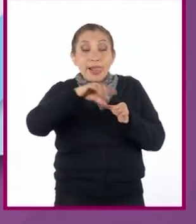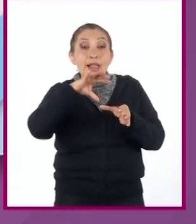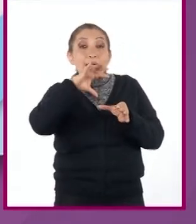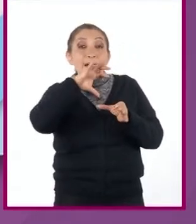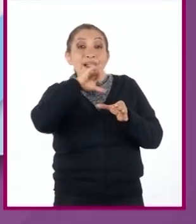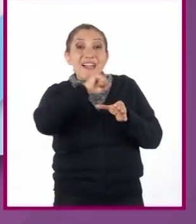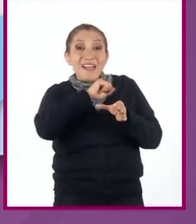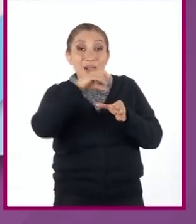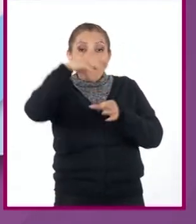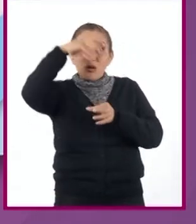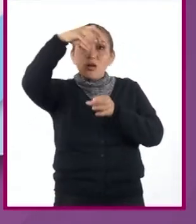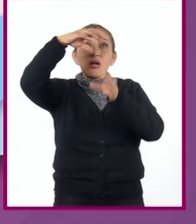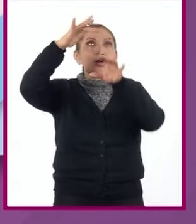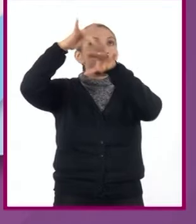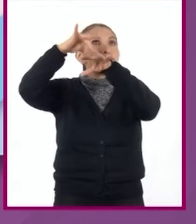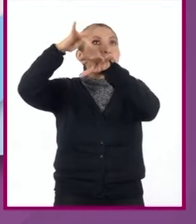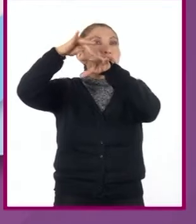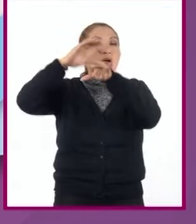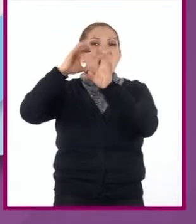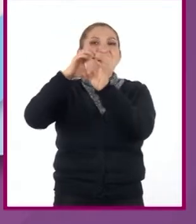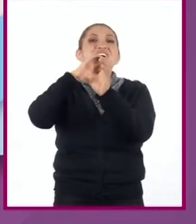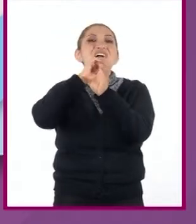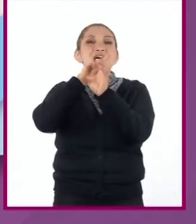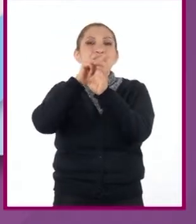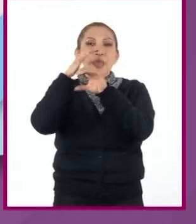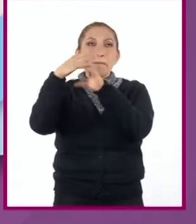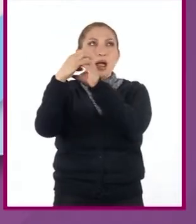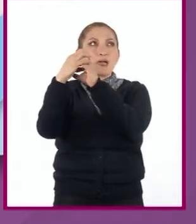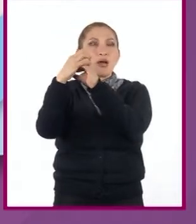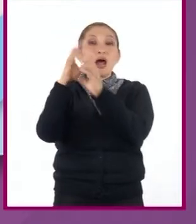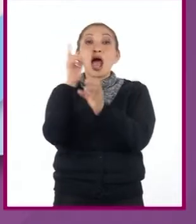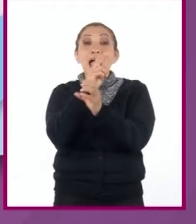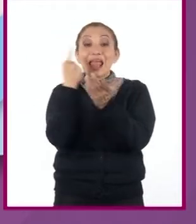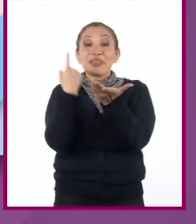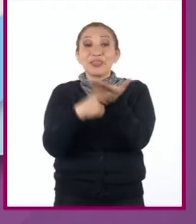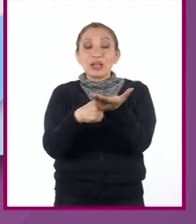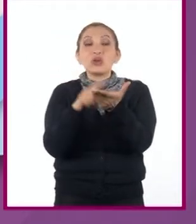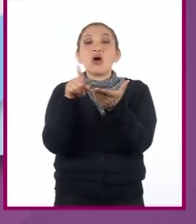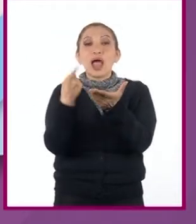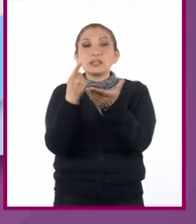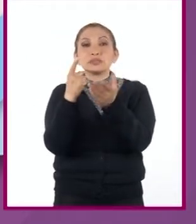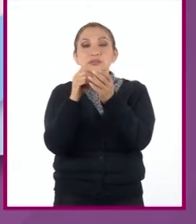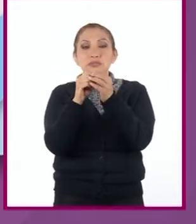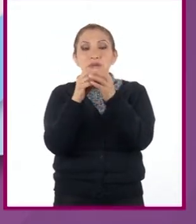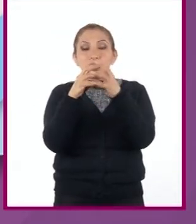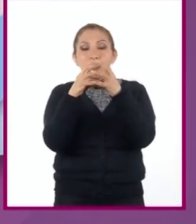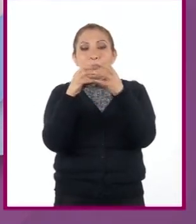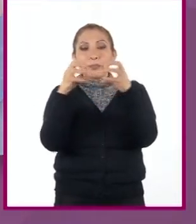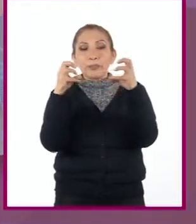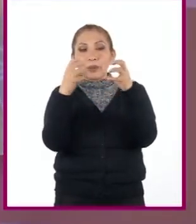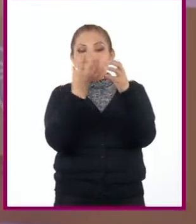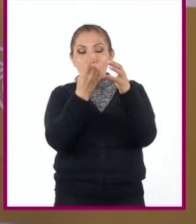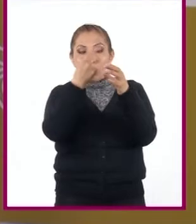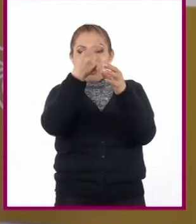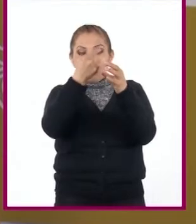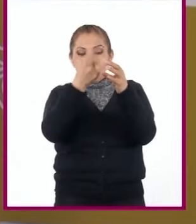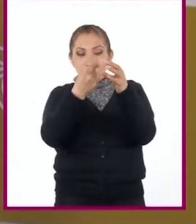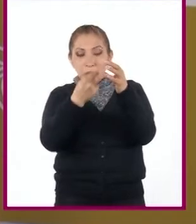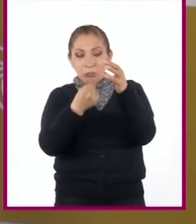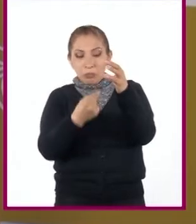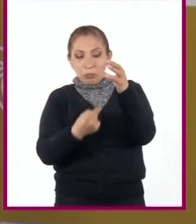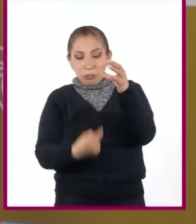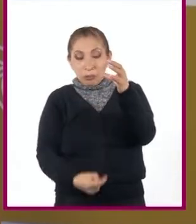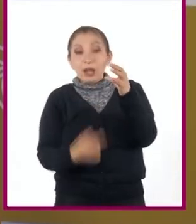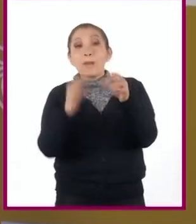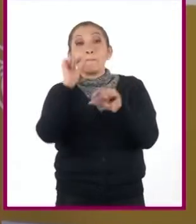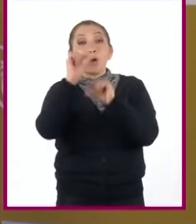calentaba la esfera de vidrio, por ejemplo, entre las manos, el aire en su interior se dilataba y el agua en el tubo bajaba su nivel. Y